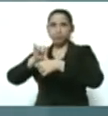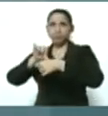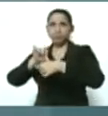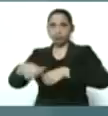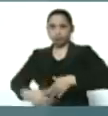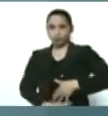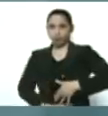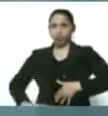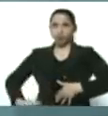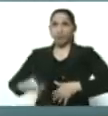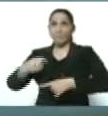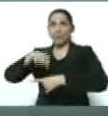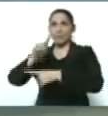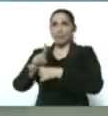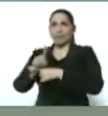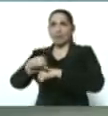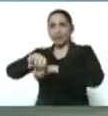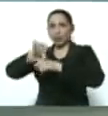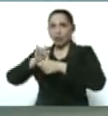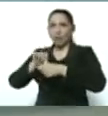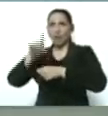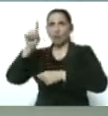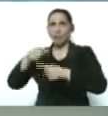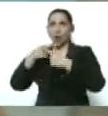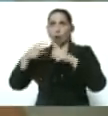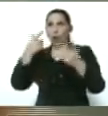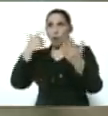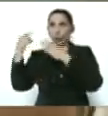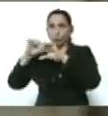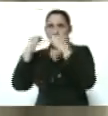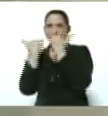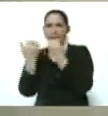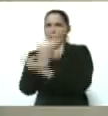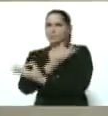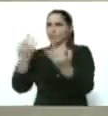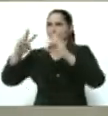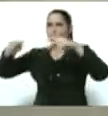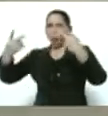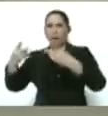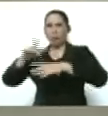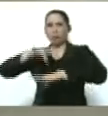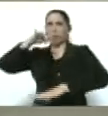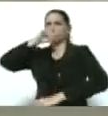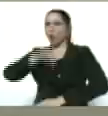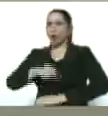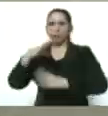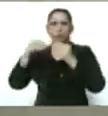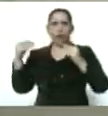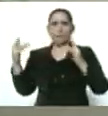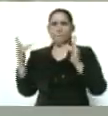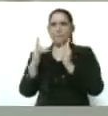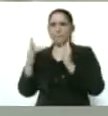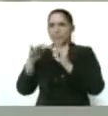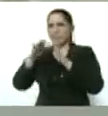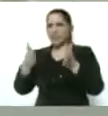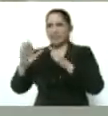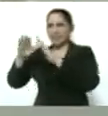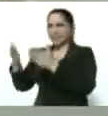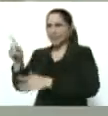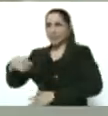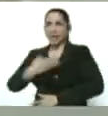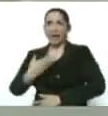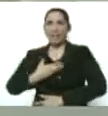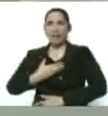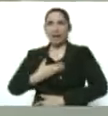está el primer quirófano y aquí está el otro quirófano espectacular, nuevo, con toda su mesa. Aquí está el alcalde de Puerto Cabello, Juan